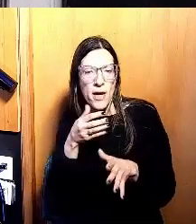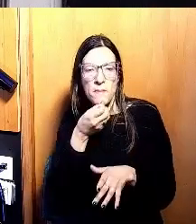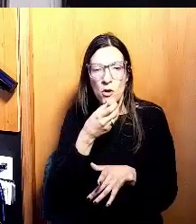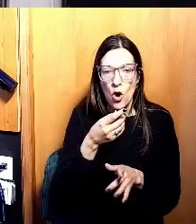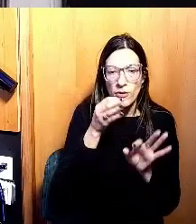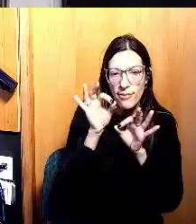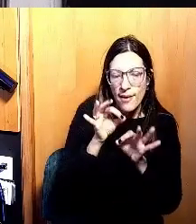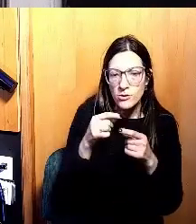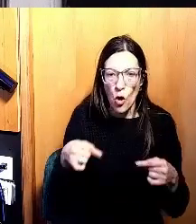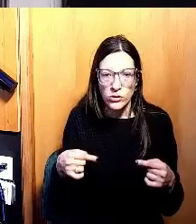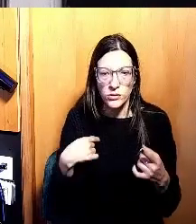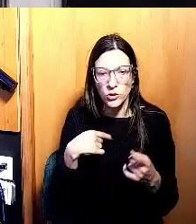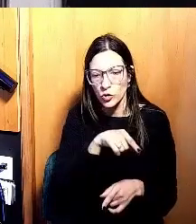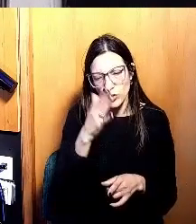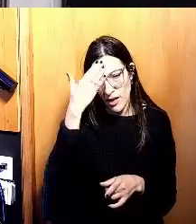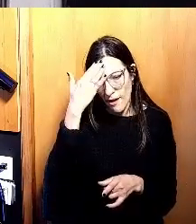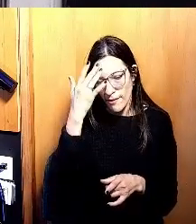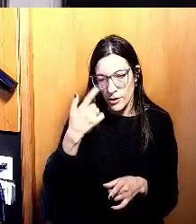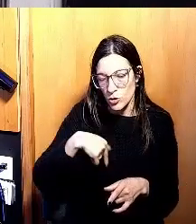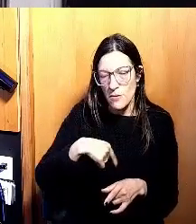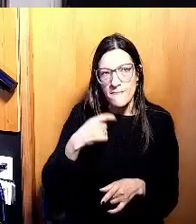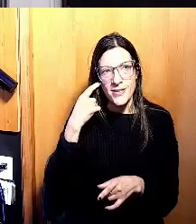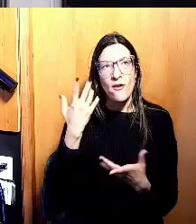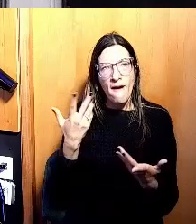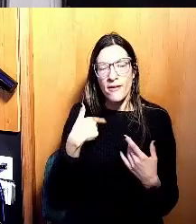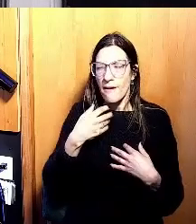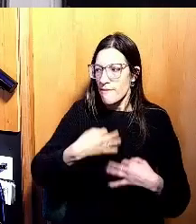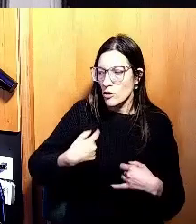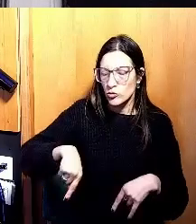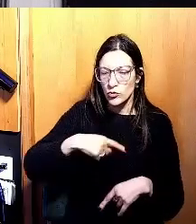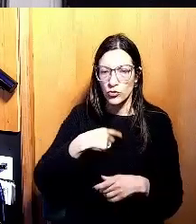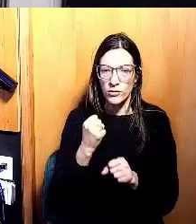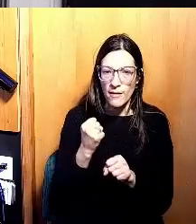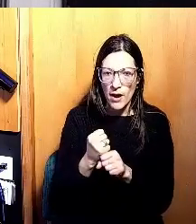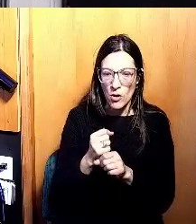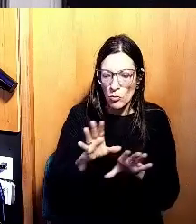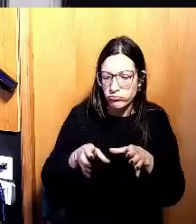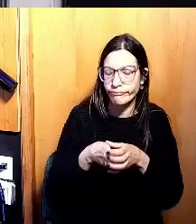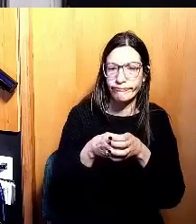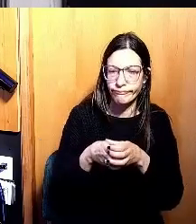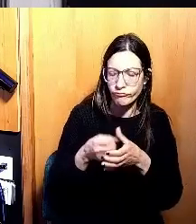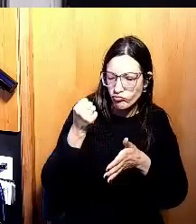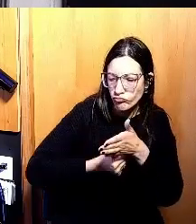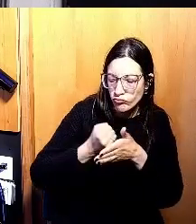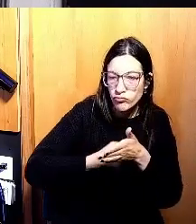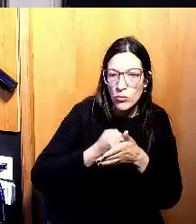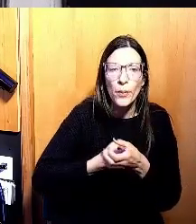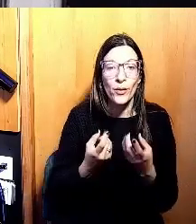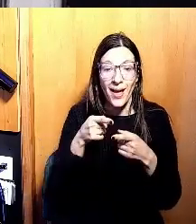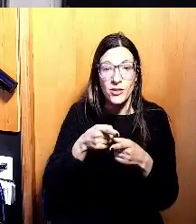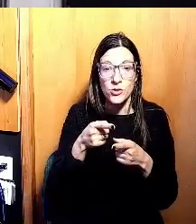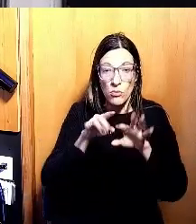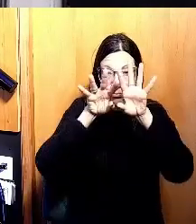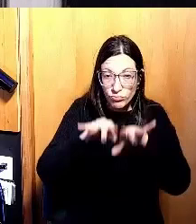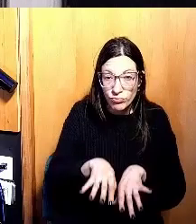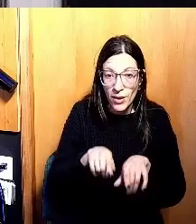Y destaco sobre todo muy fuertemente lo que es la academia, porque de aquí, de estos datos,